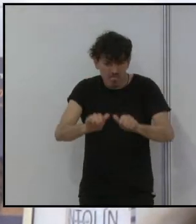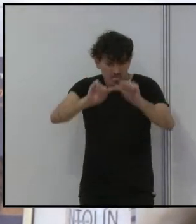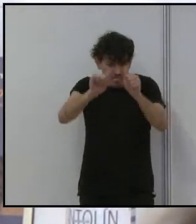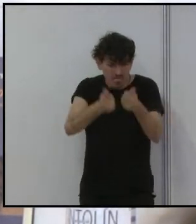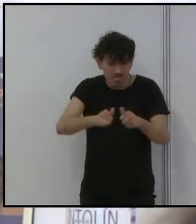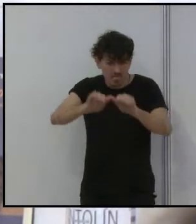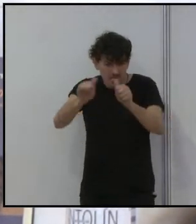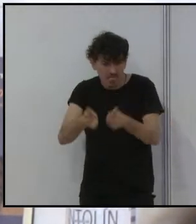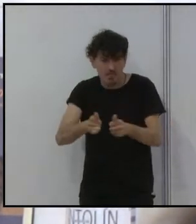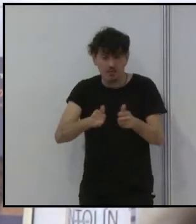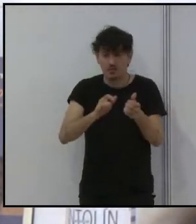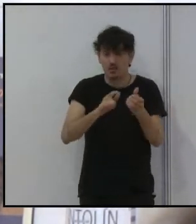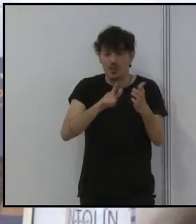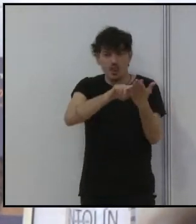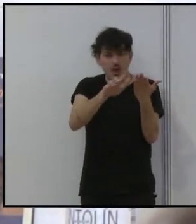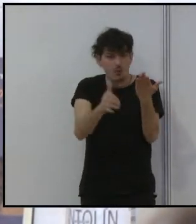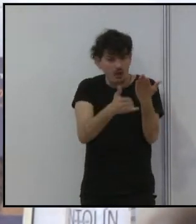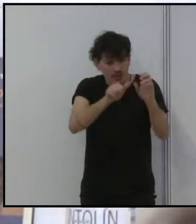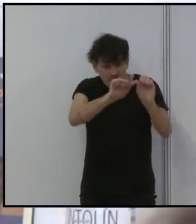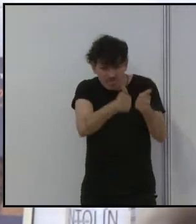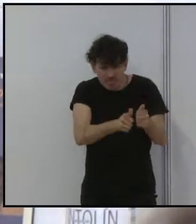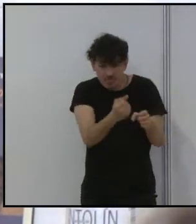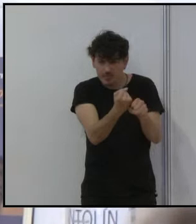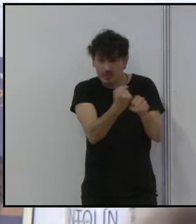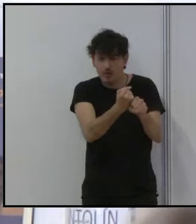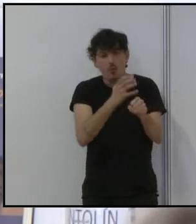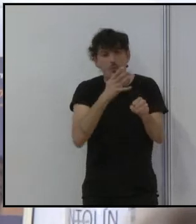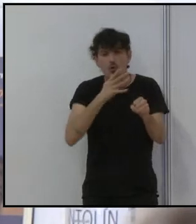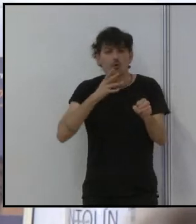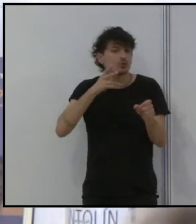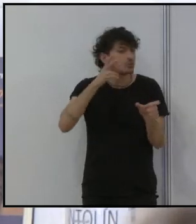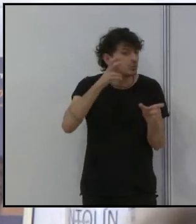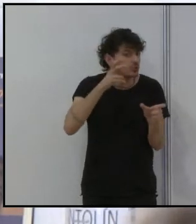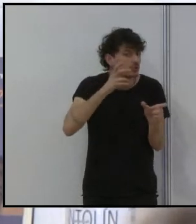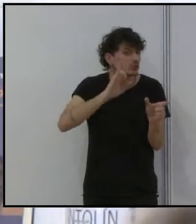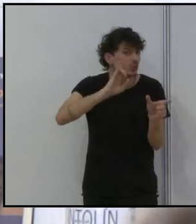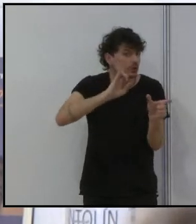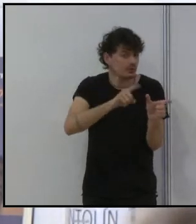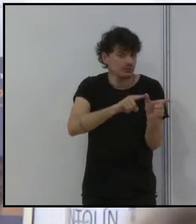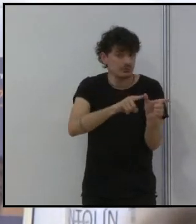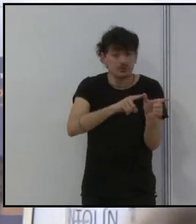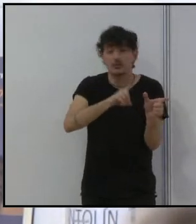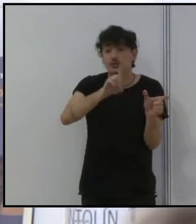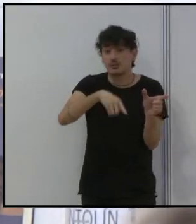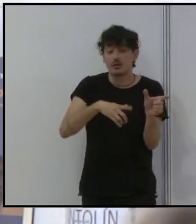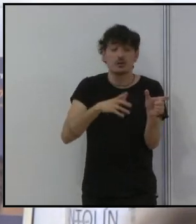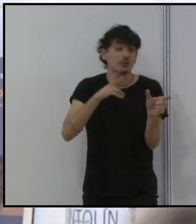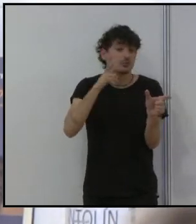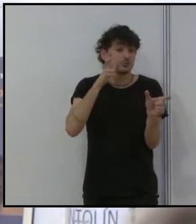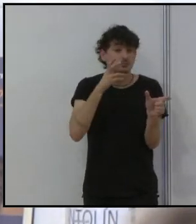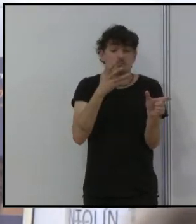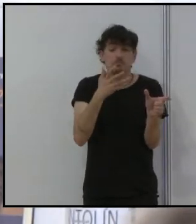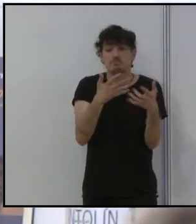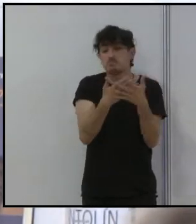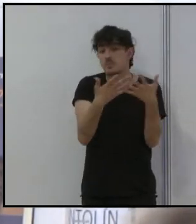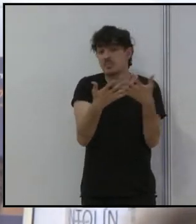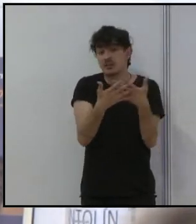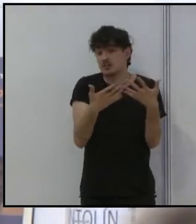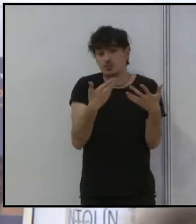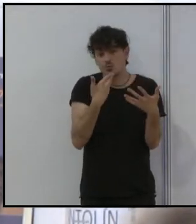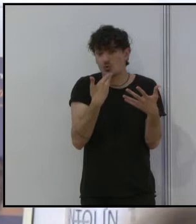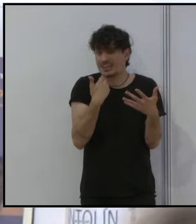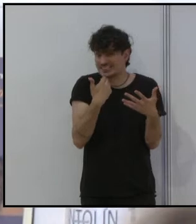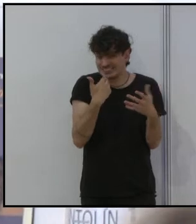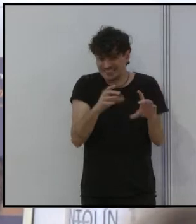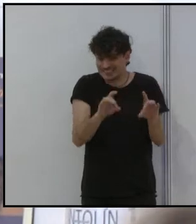con el lenguaje por su sonoridad, por las ondas, y de esa forma se mezcla lo más cercano, que es casi lo táctil,